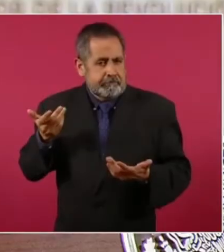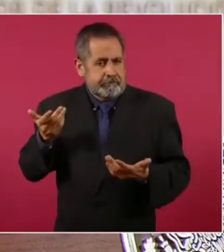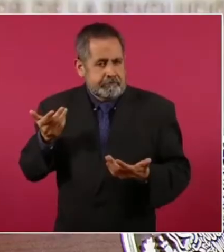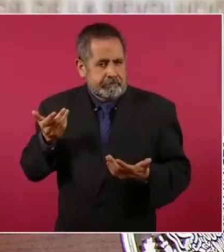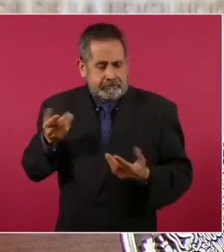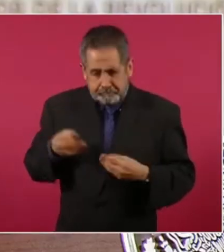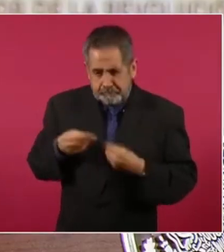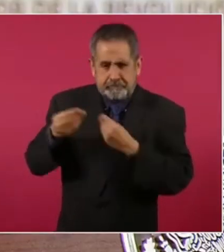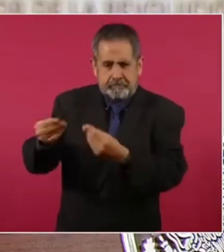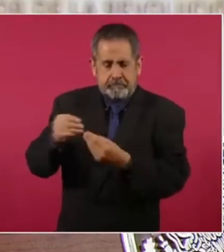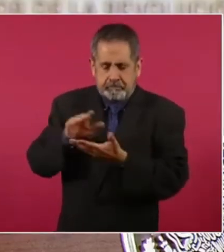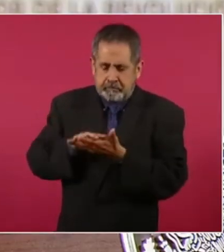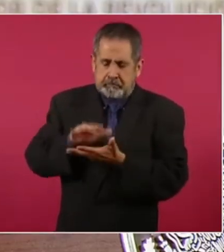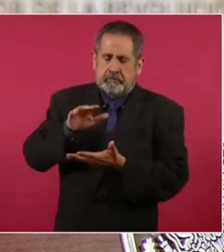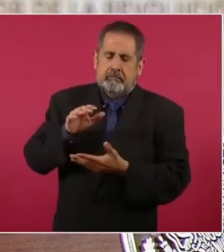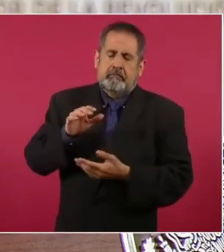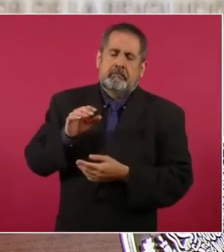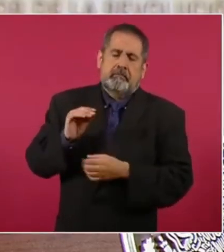reciban